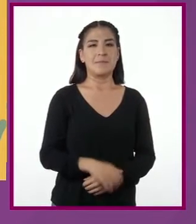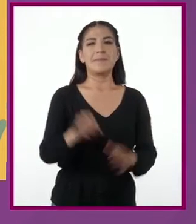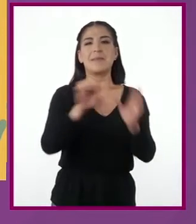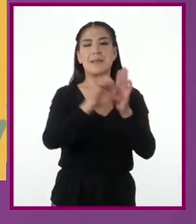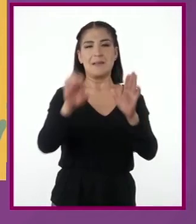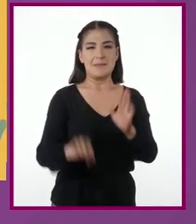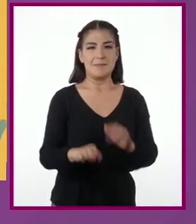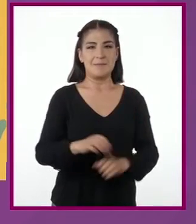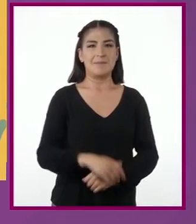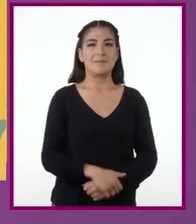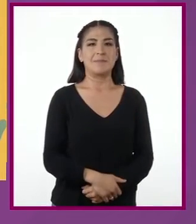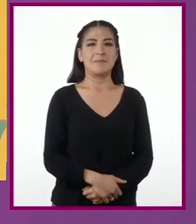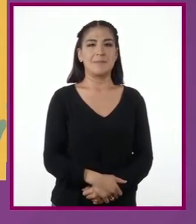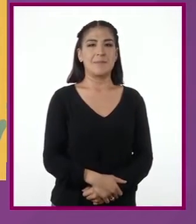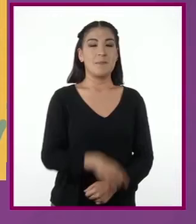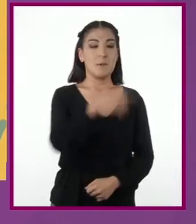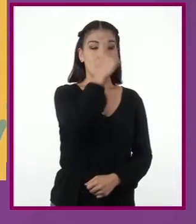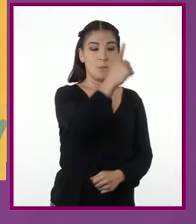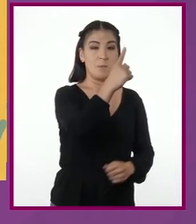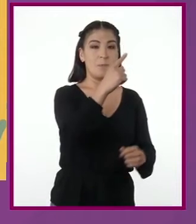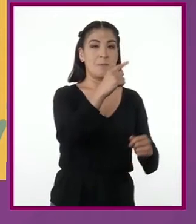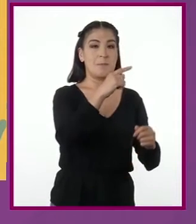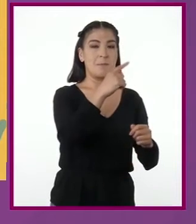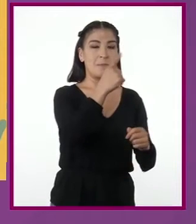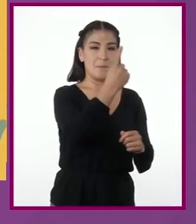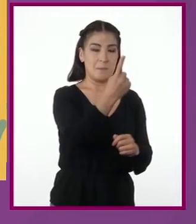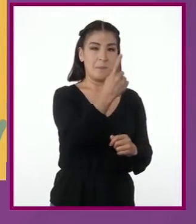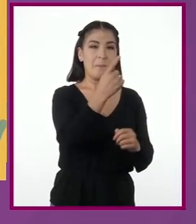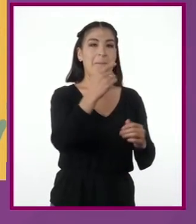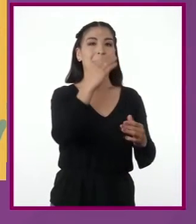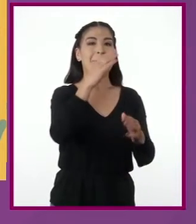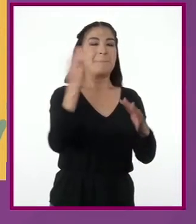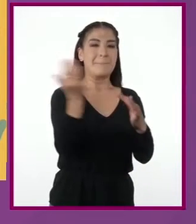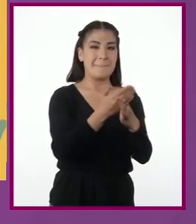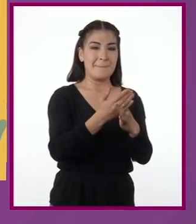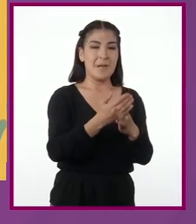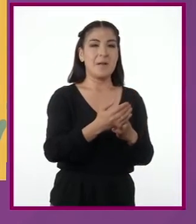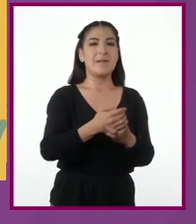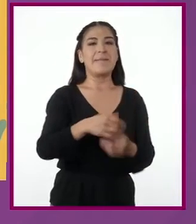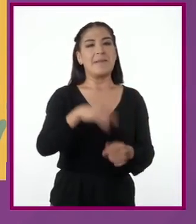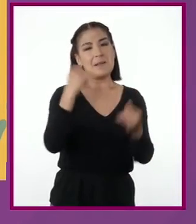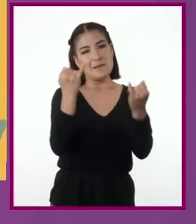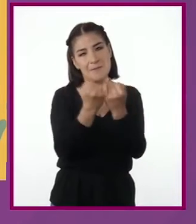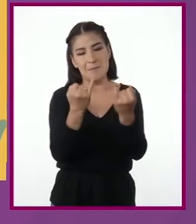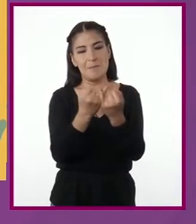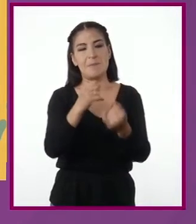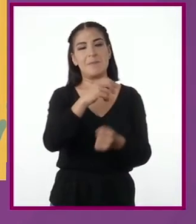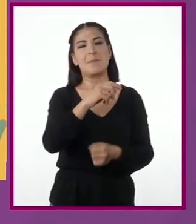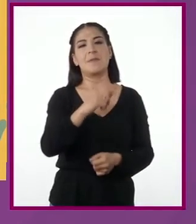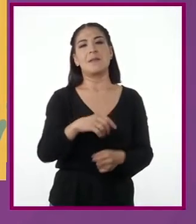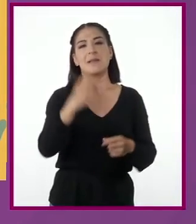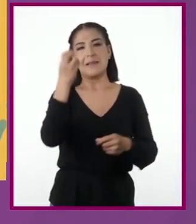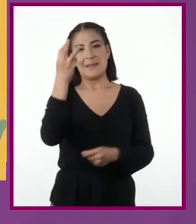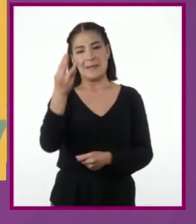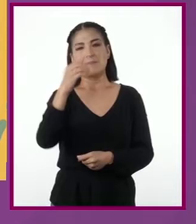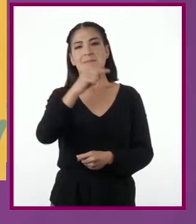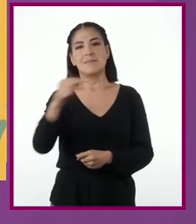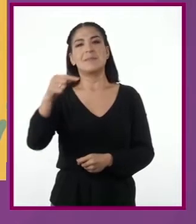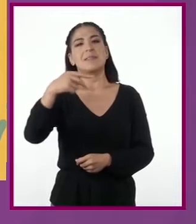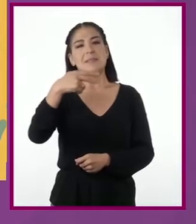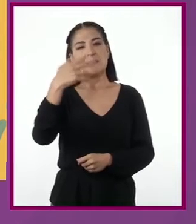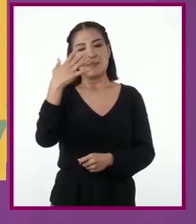Ejemplo, 1/2 por 3/5 es igual a 3 décimos.